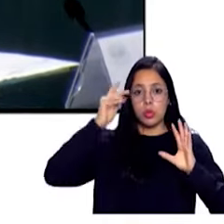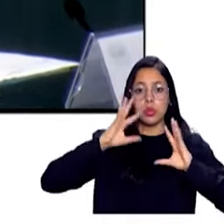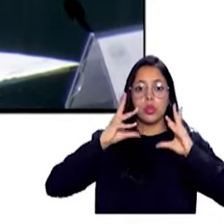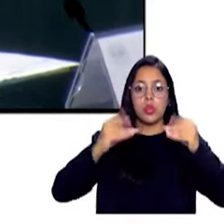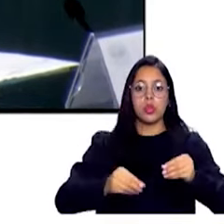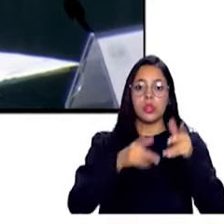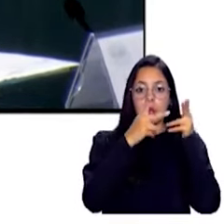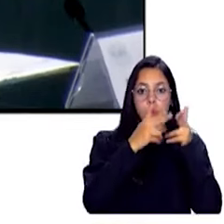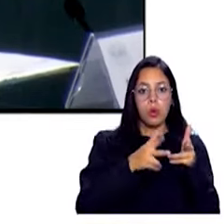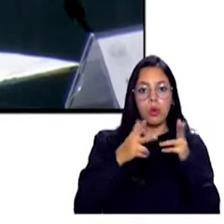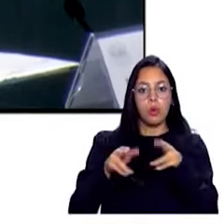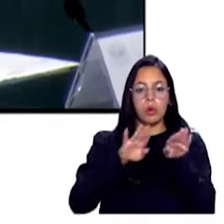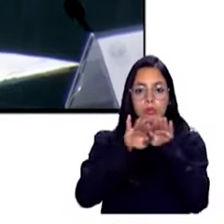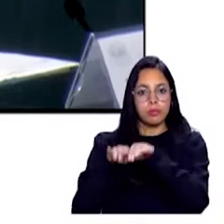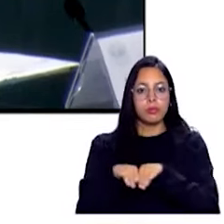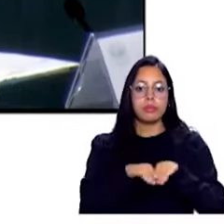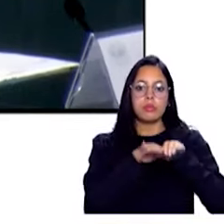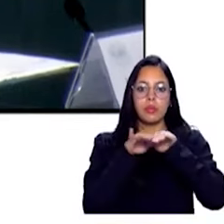sentido que puede